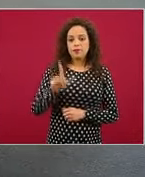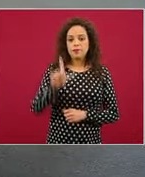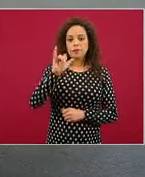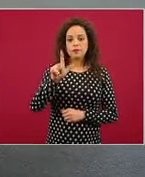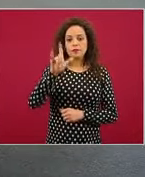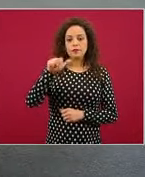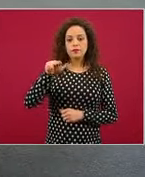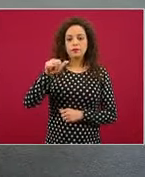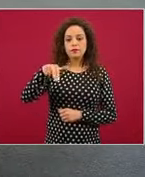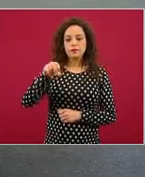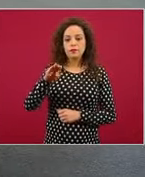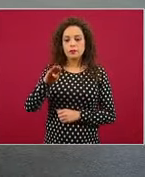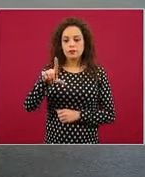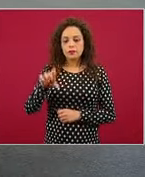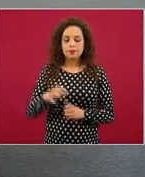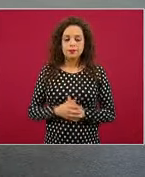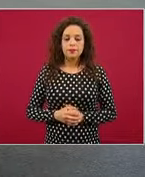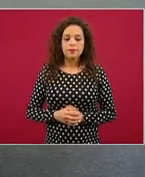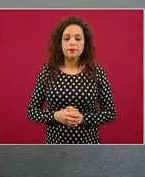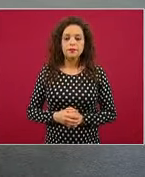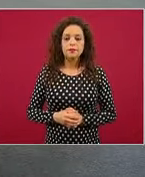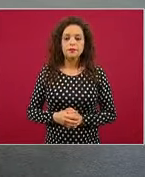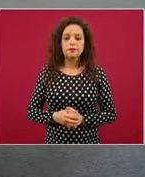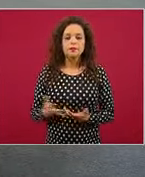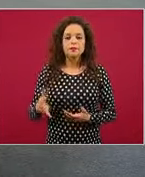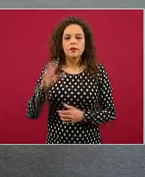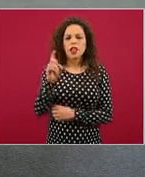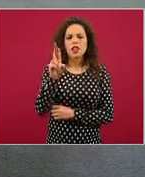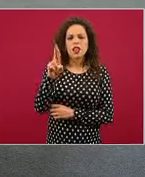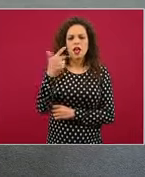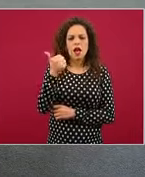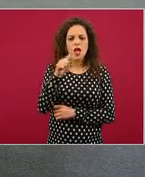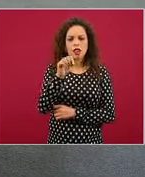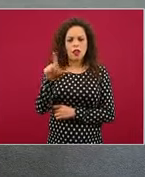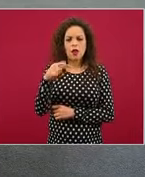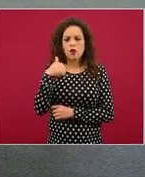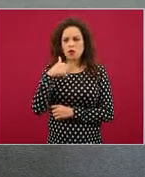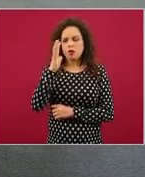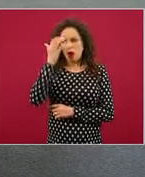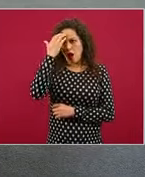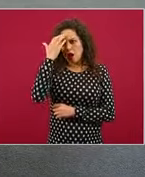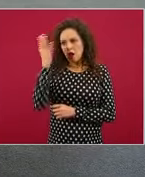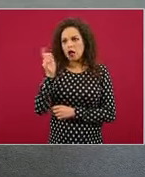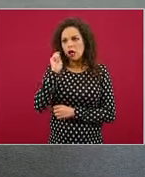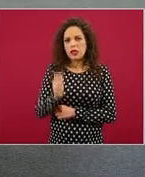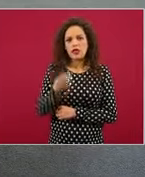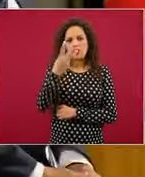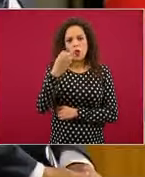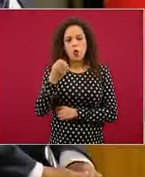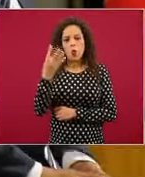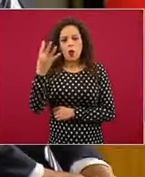Saludable. Doctor Gatell, he tenido oportunidad de conocer la historia de al menos 3 o 4 familias de mexicanos que